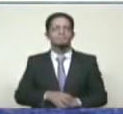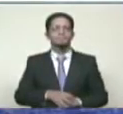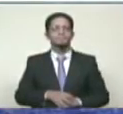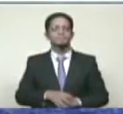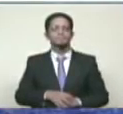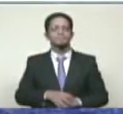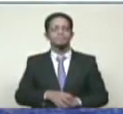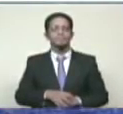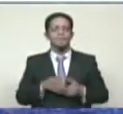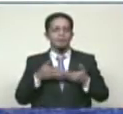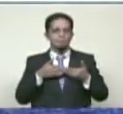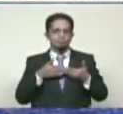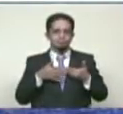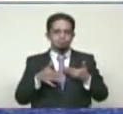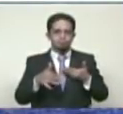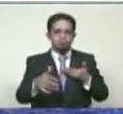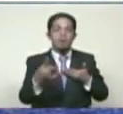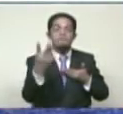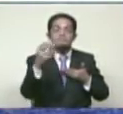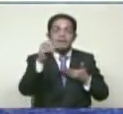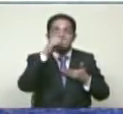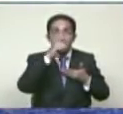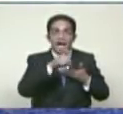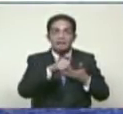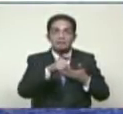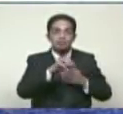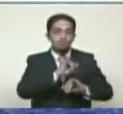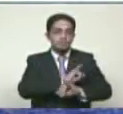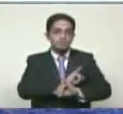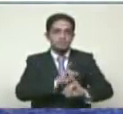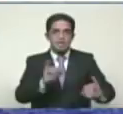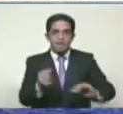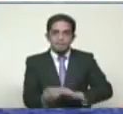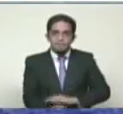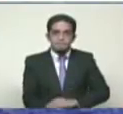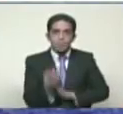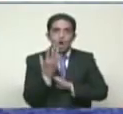después de revolución,